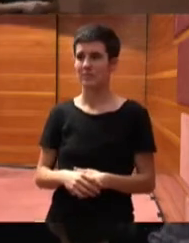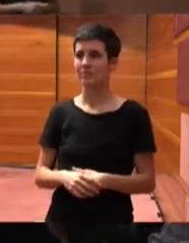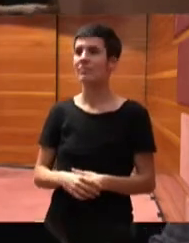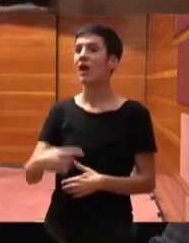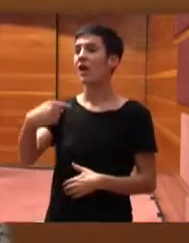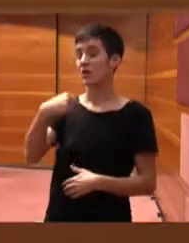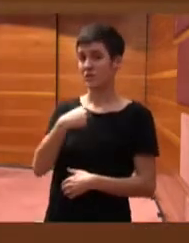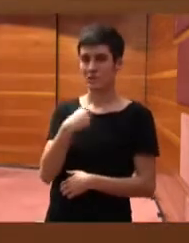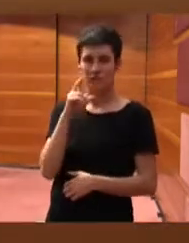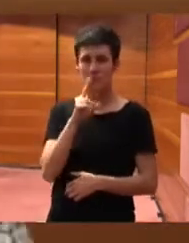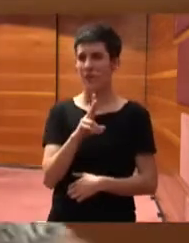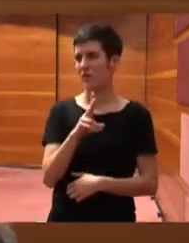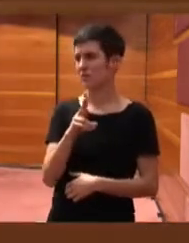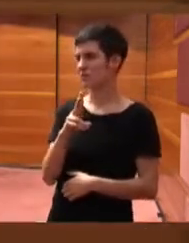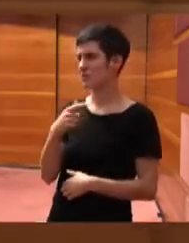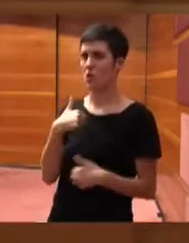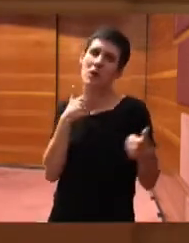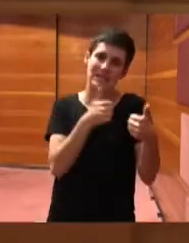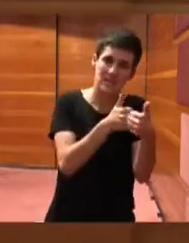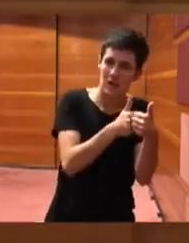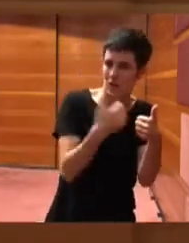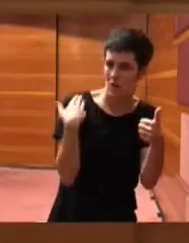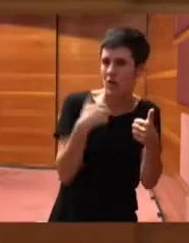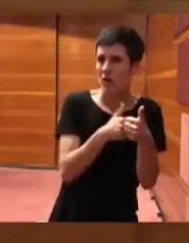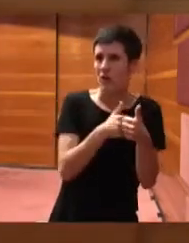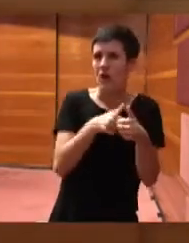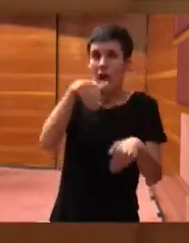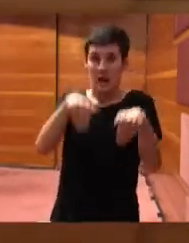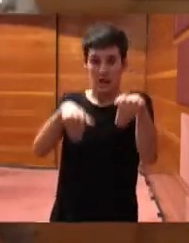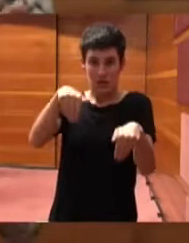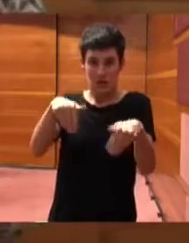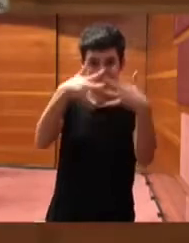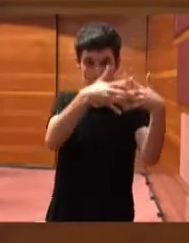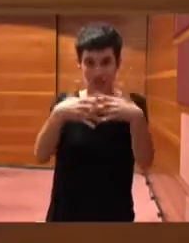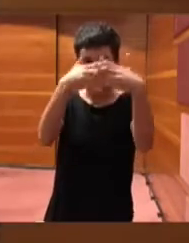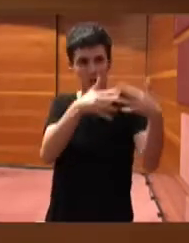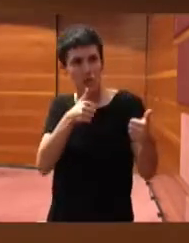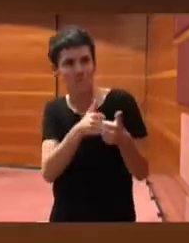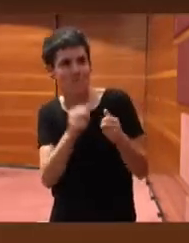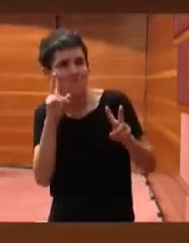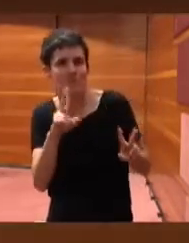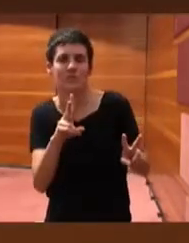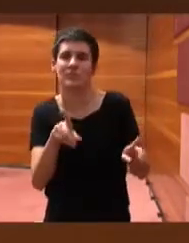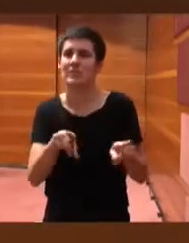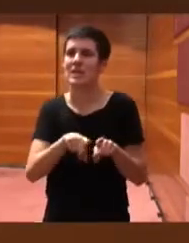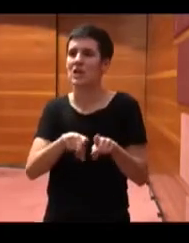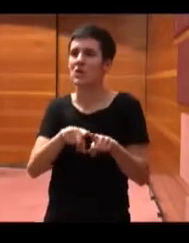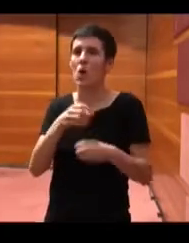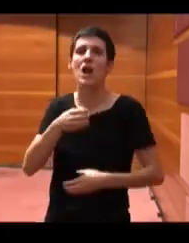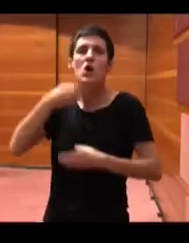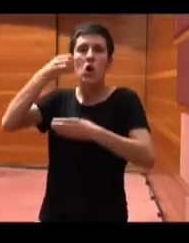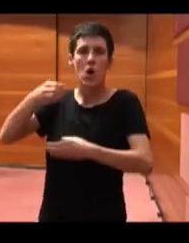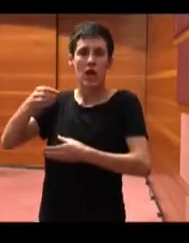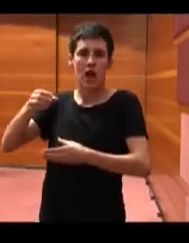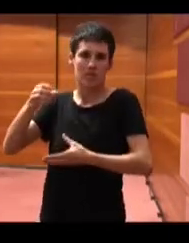Yo veo, he seguido las elecciones de Estados Unidos como la gala de los Goya, ¿vale? Yo he mirado